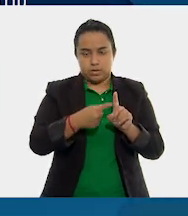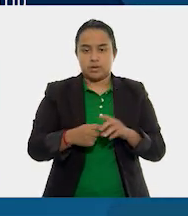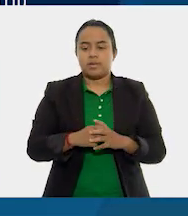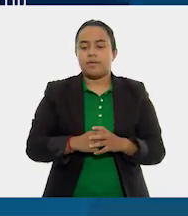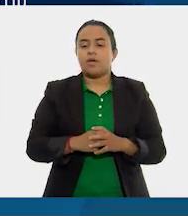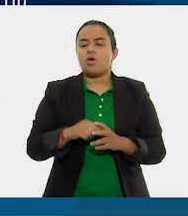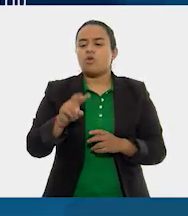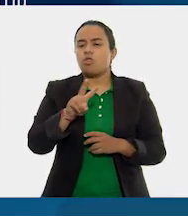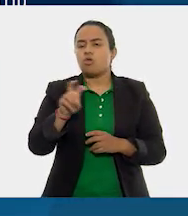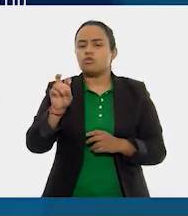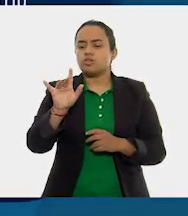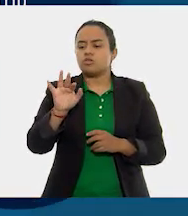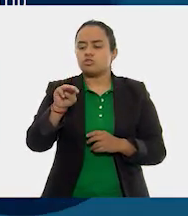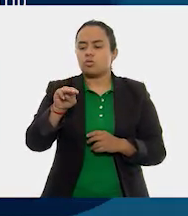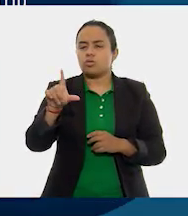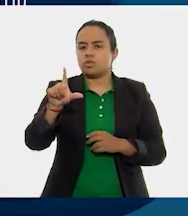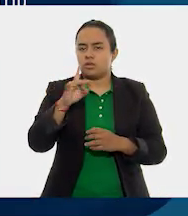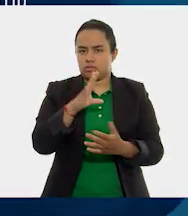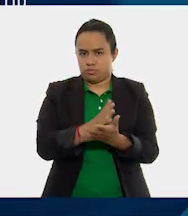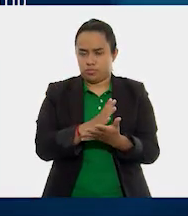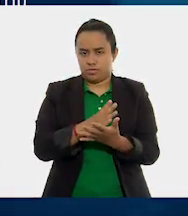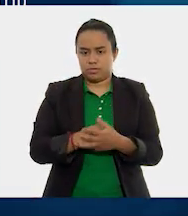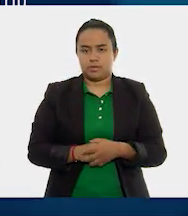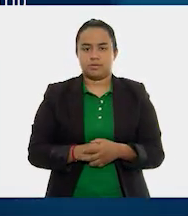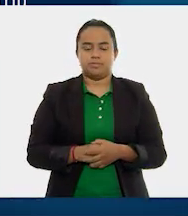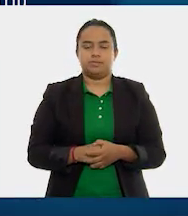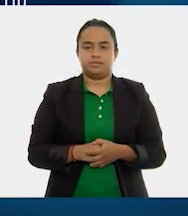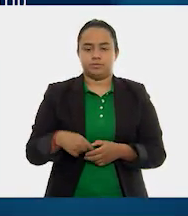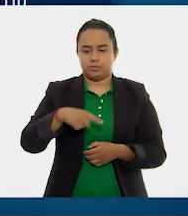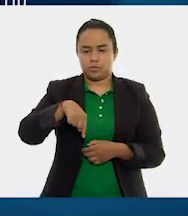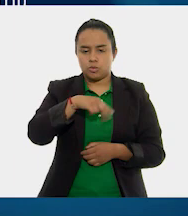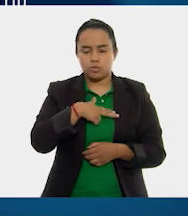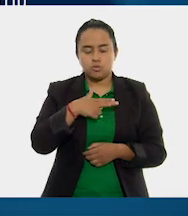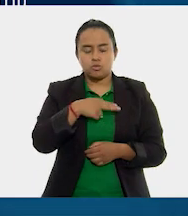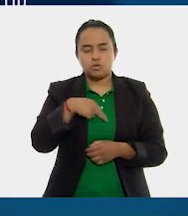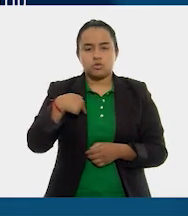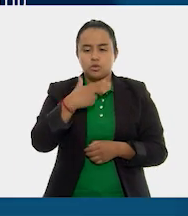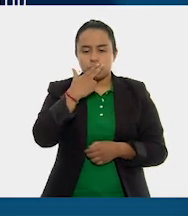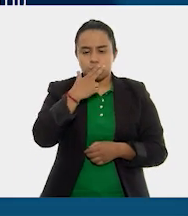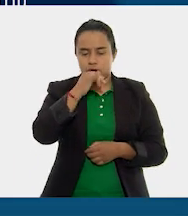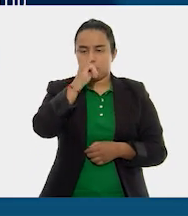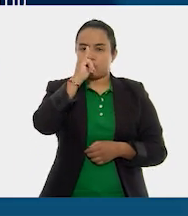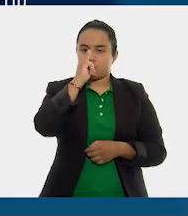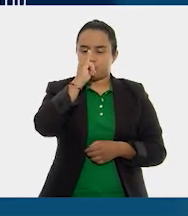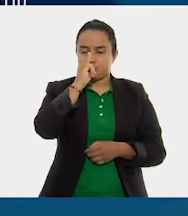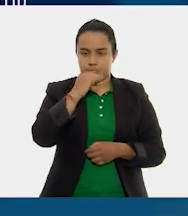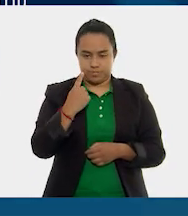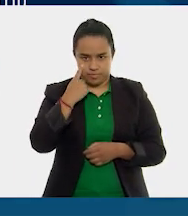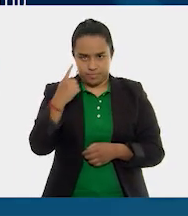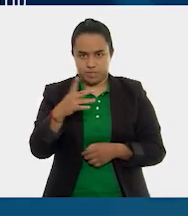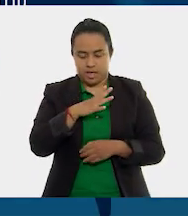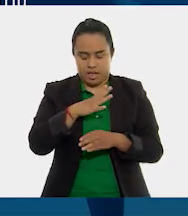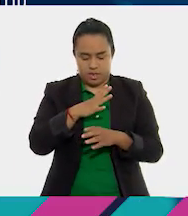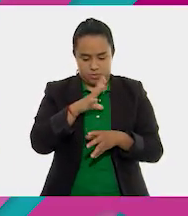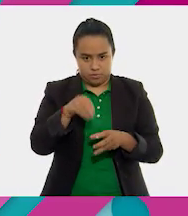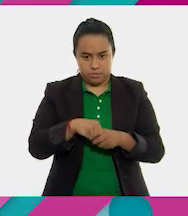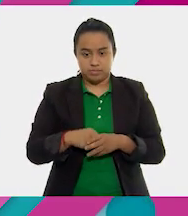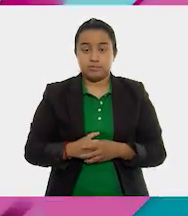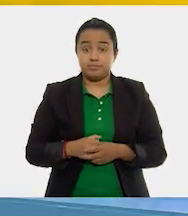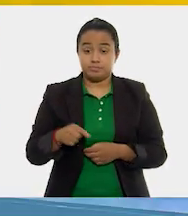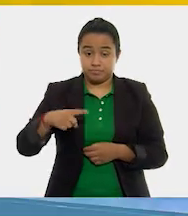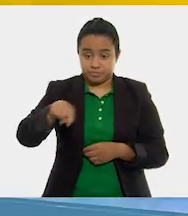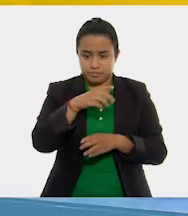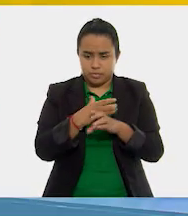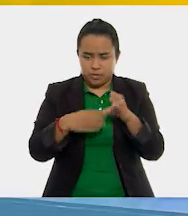con 250 mililitros, que aquí tenemos nosotros un biberón. ¿Verdad, maestra? Muy bien, aquí está todo el material. Veamos, estos